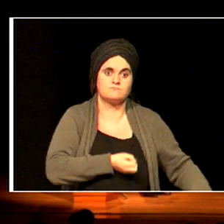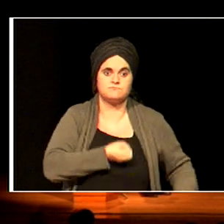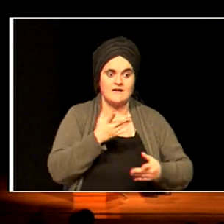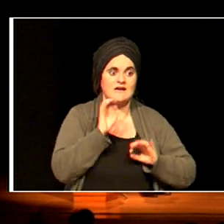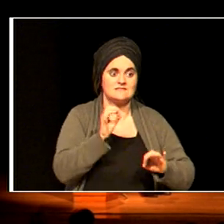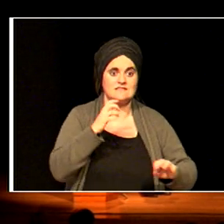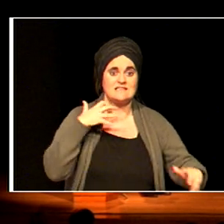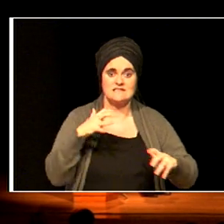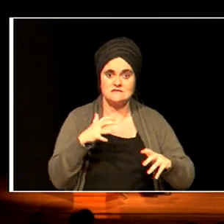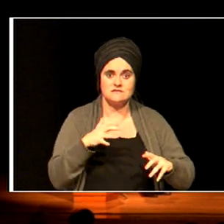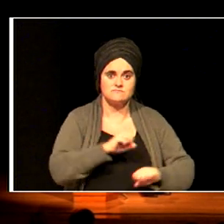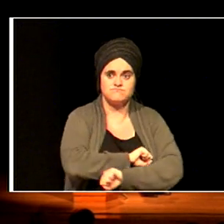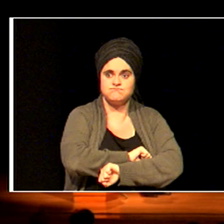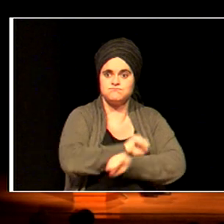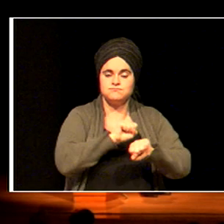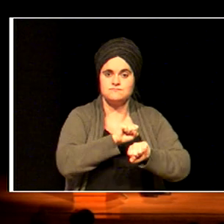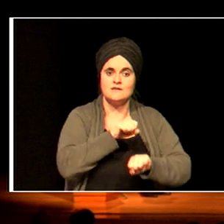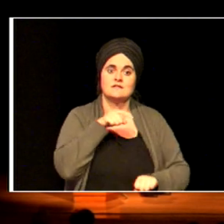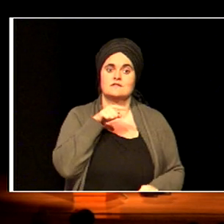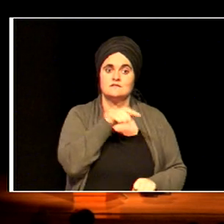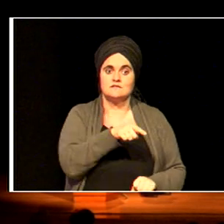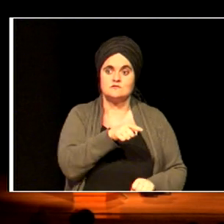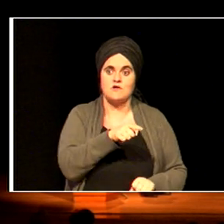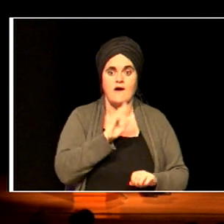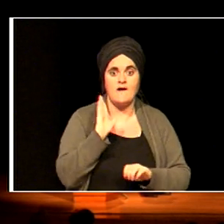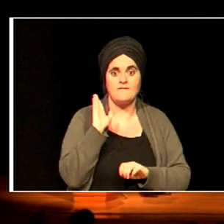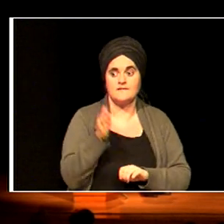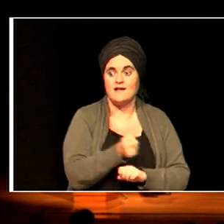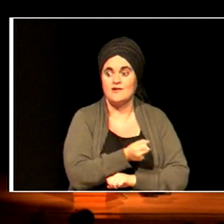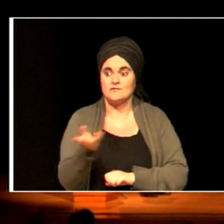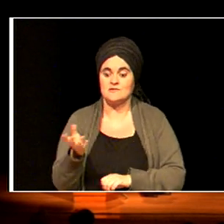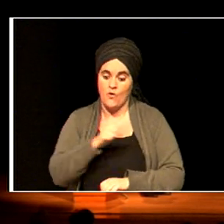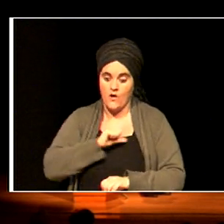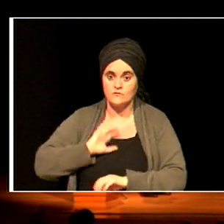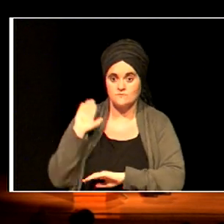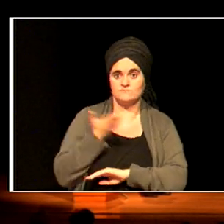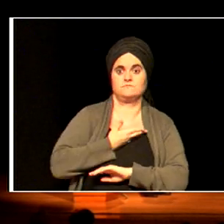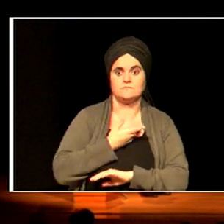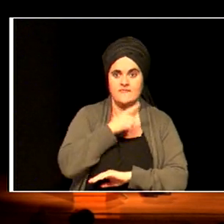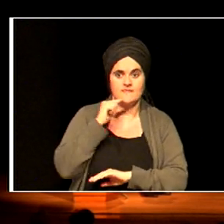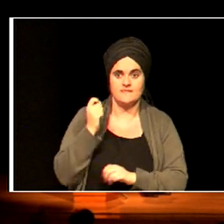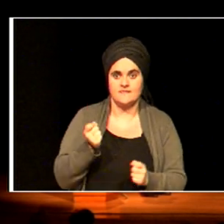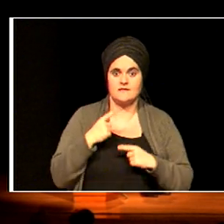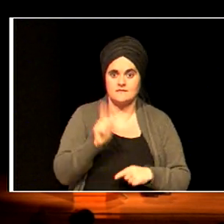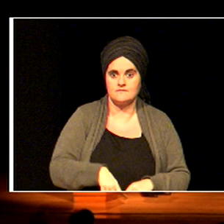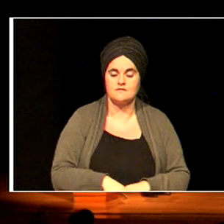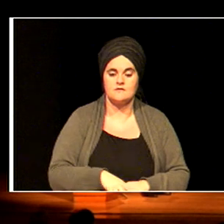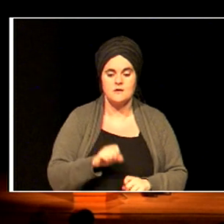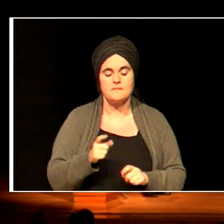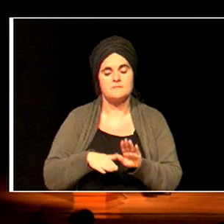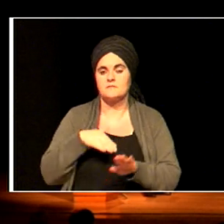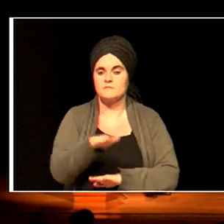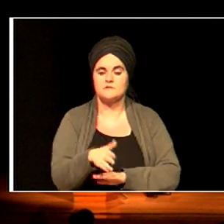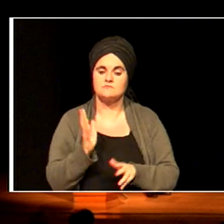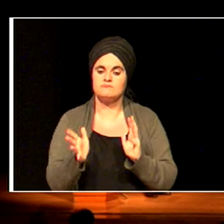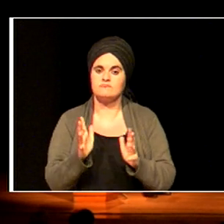momentos de regulación y de explosión importantes que dañan a otros y a veces se dañan a sí mismos, ¿no? Entonces, un primer paso antes de hacer cualquier intervención